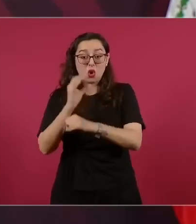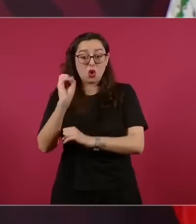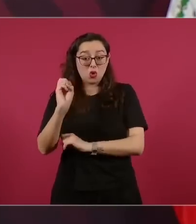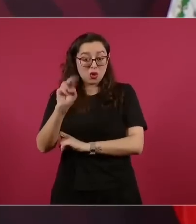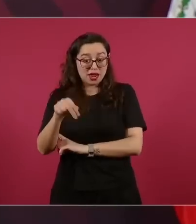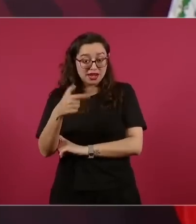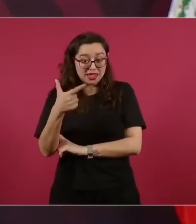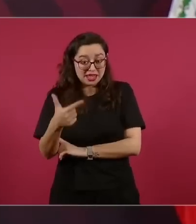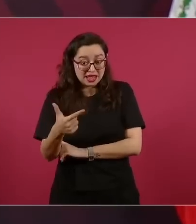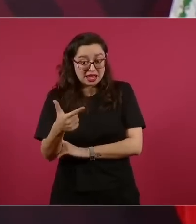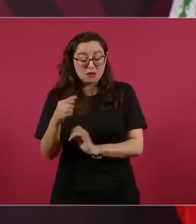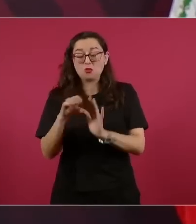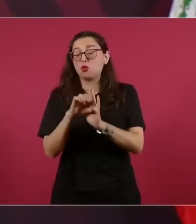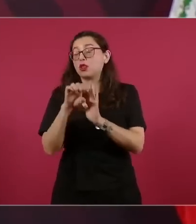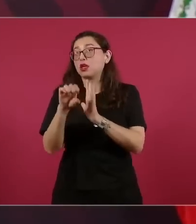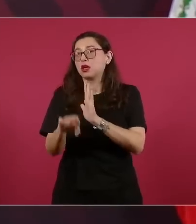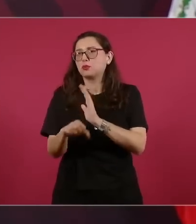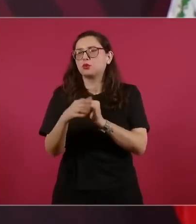como